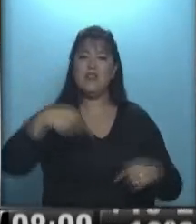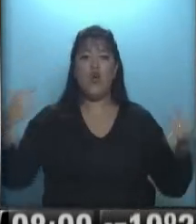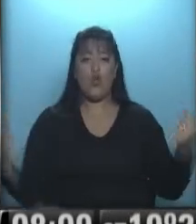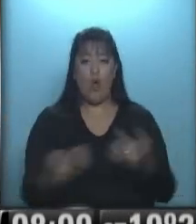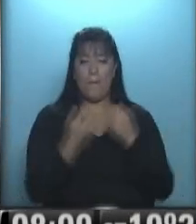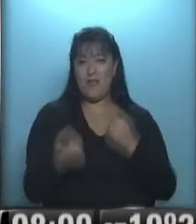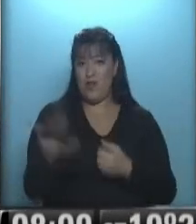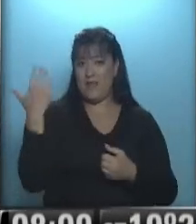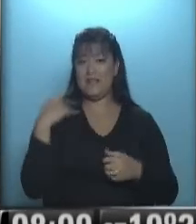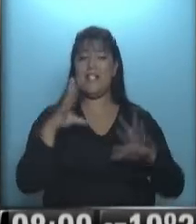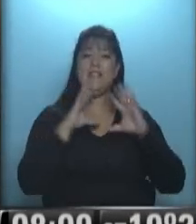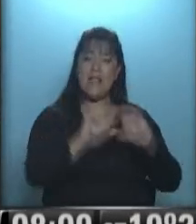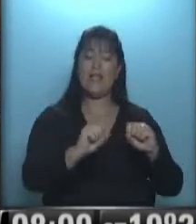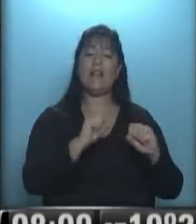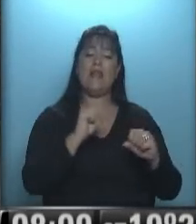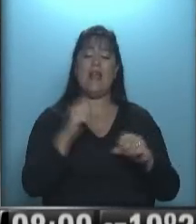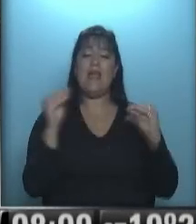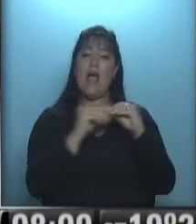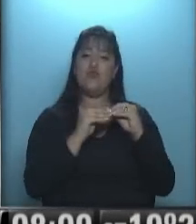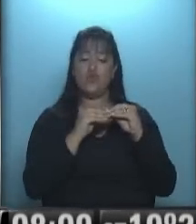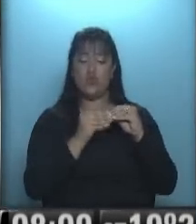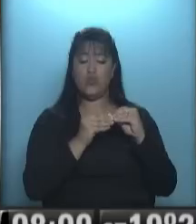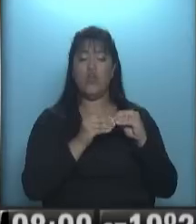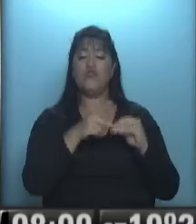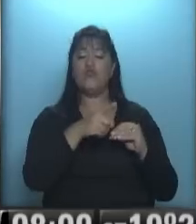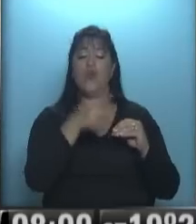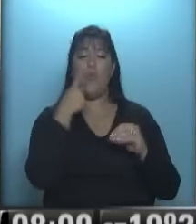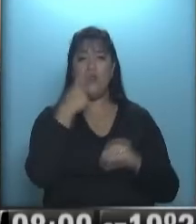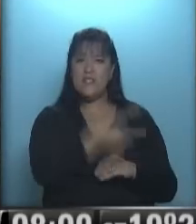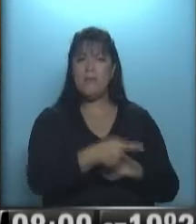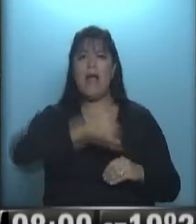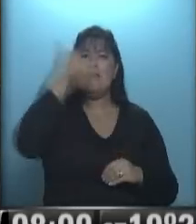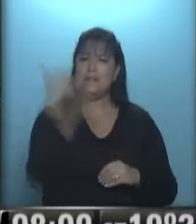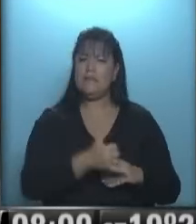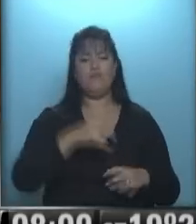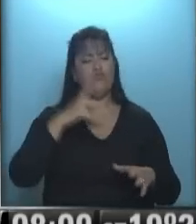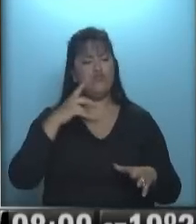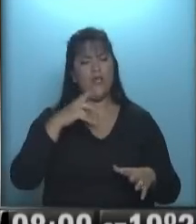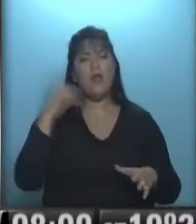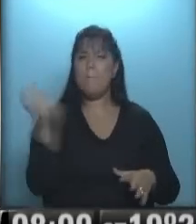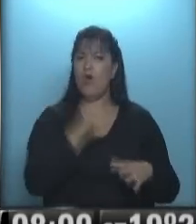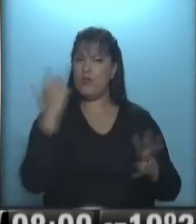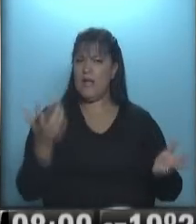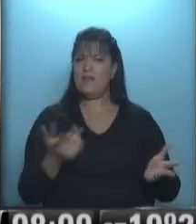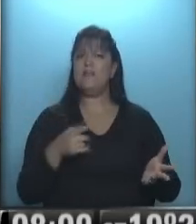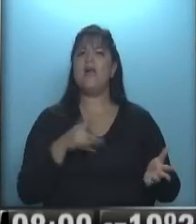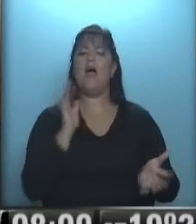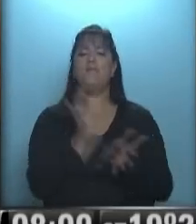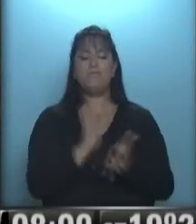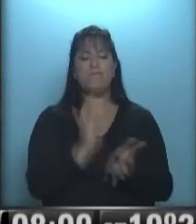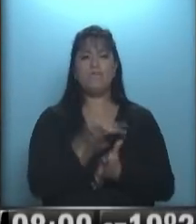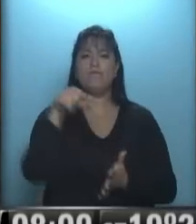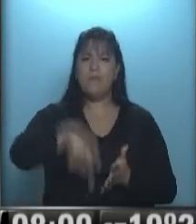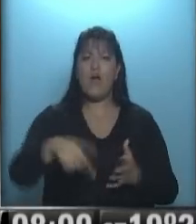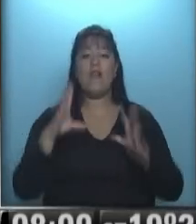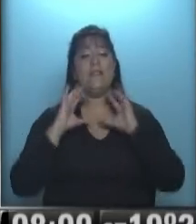de suscribir con la Secretaría de Asuntos Municipales tiene mucha importancia, es muy relevante. Por un lado, ordena la actividad de la